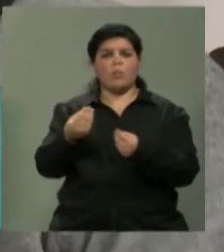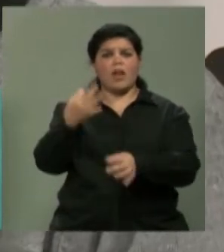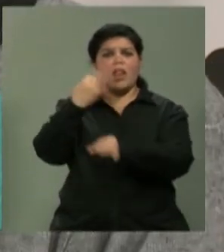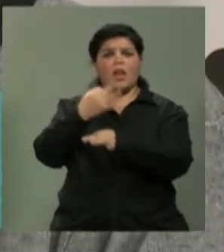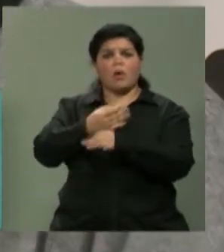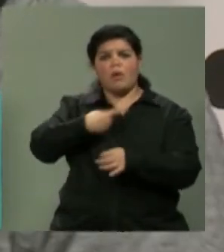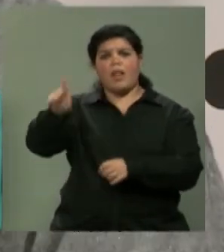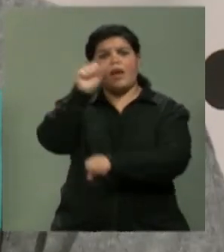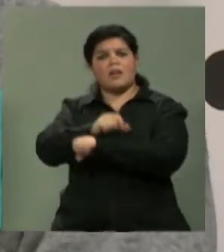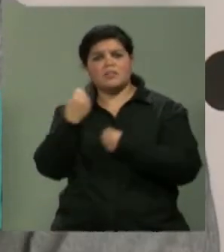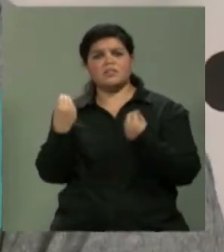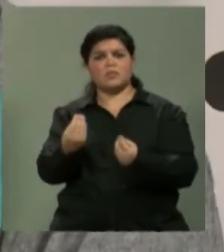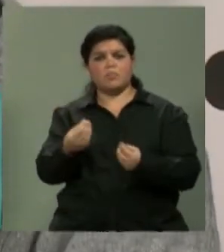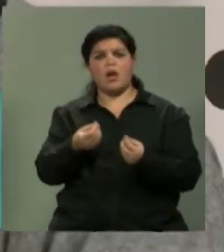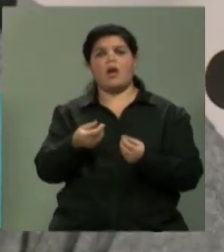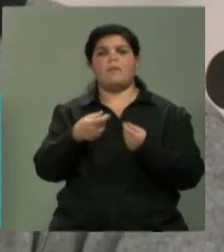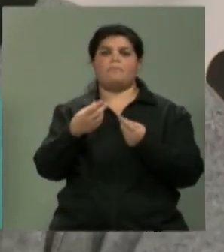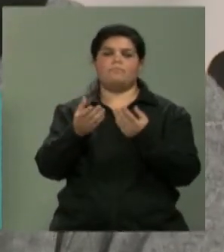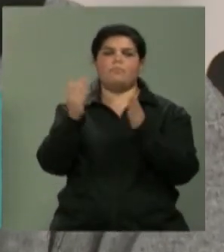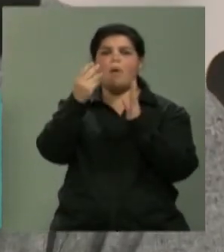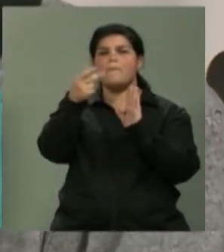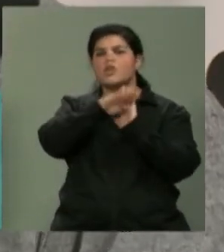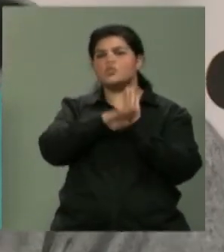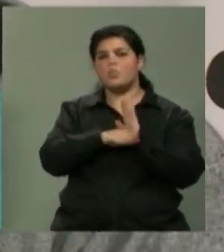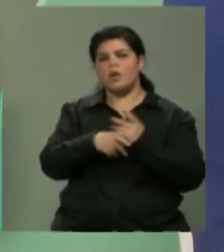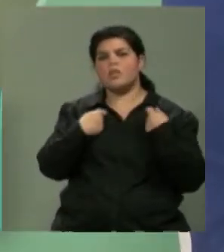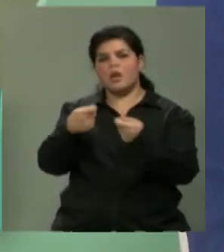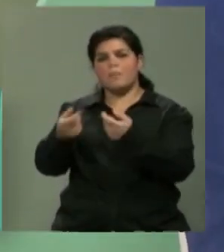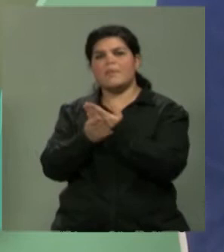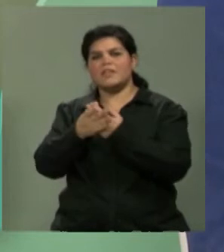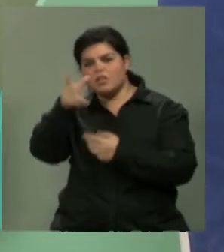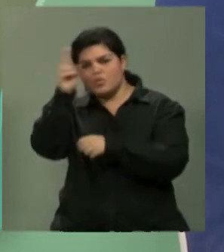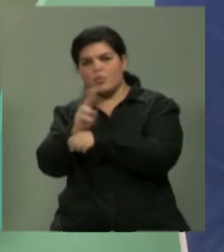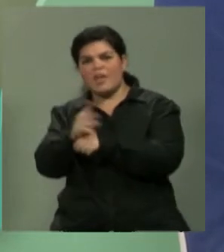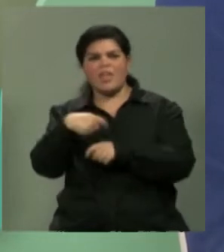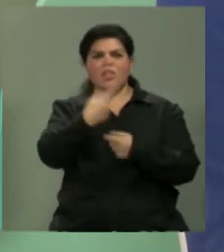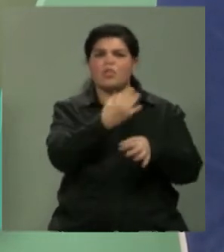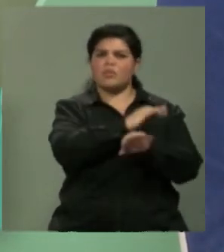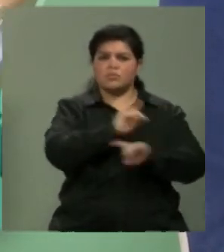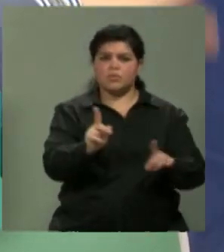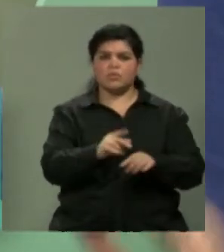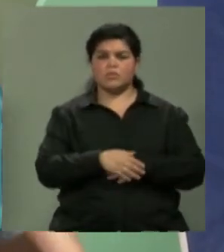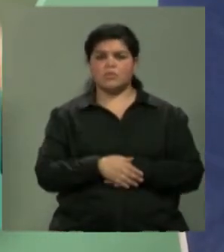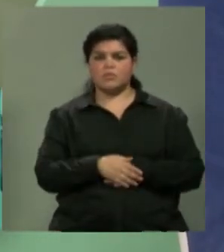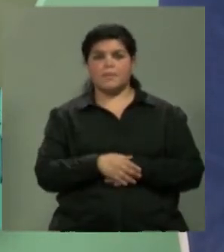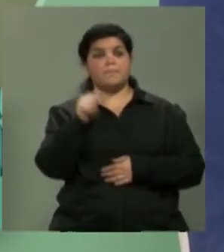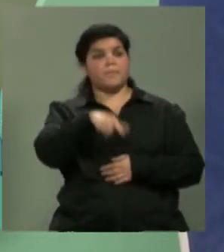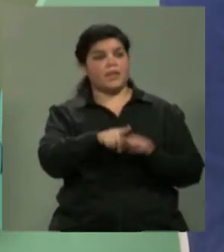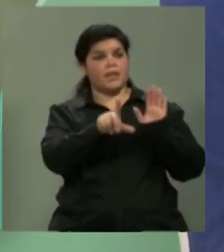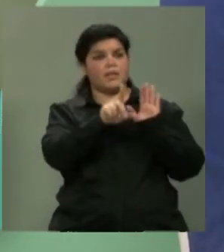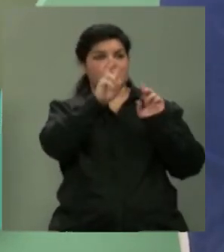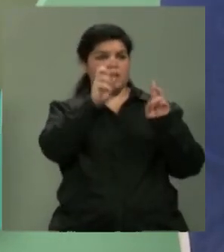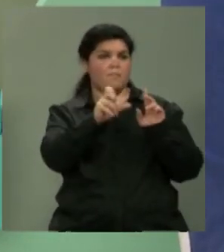mayor presupuesto al Ministerio de Seguridad, en verdad, el mayor presupuesto a En la el caso educación. que el pibe comete el delito y estamos, bueno, vemos